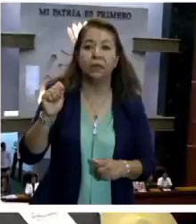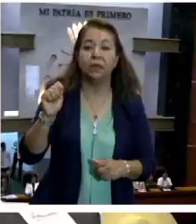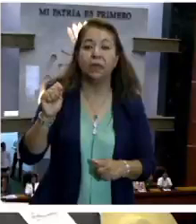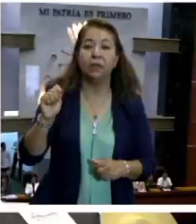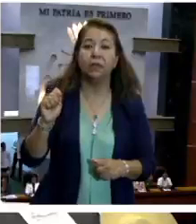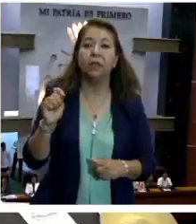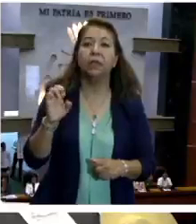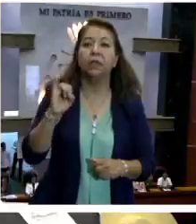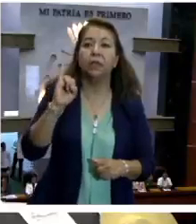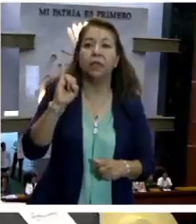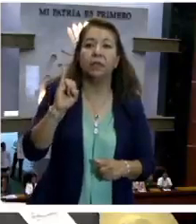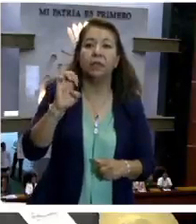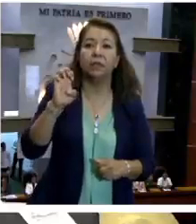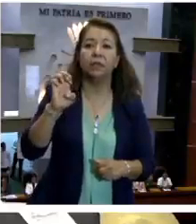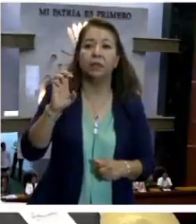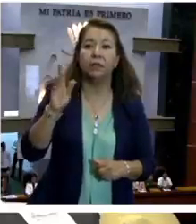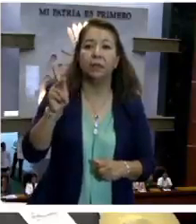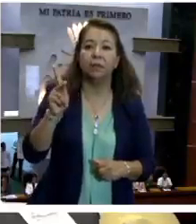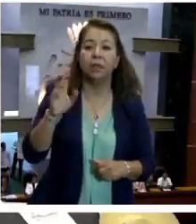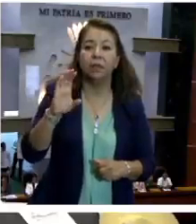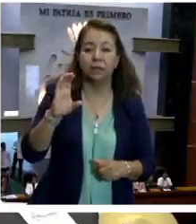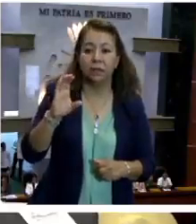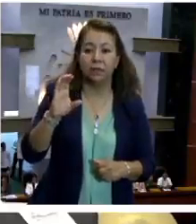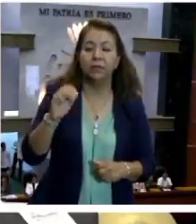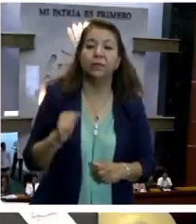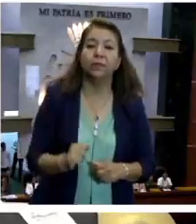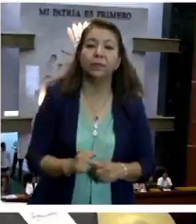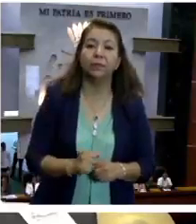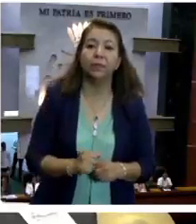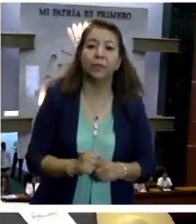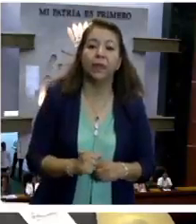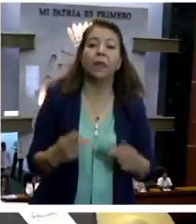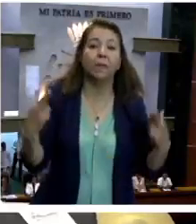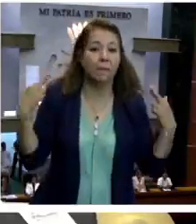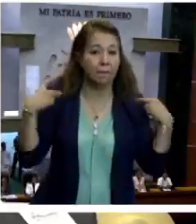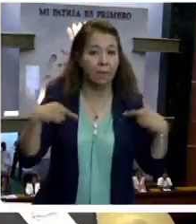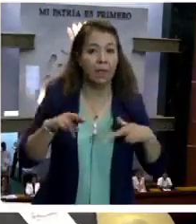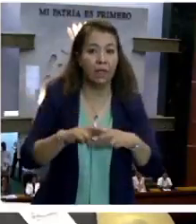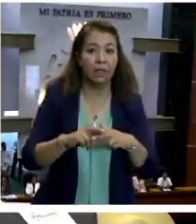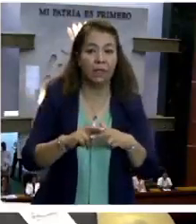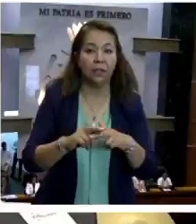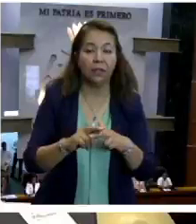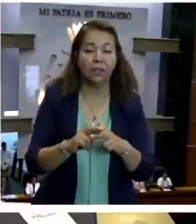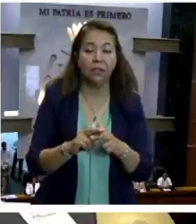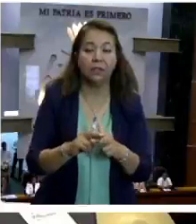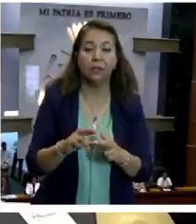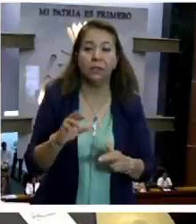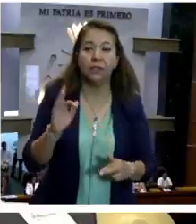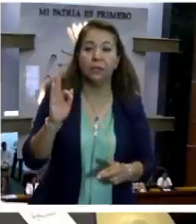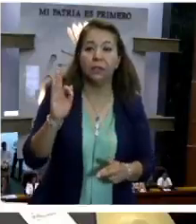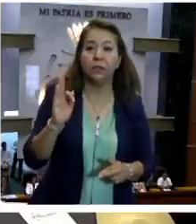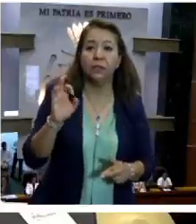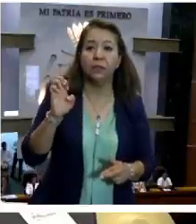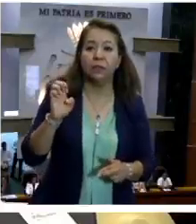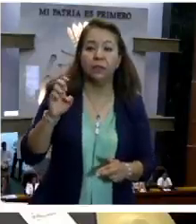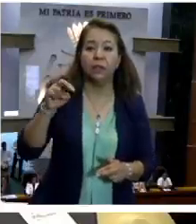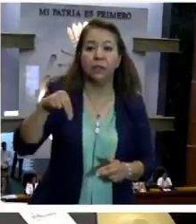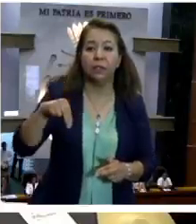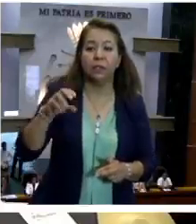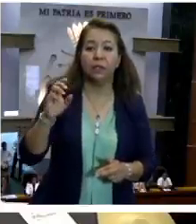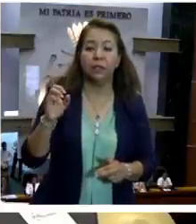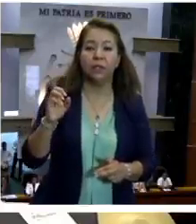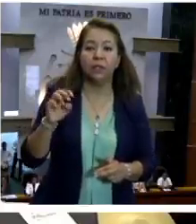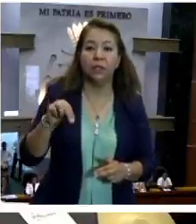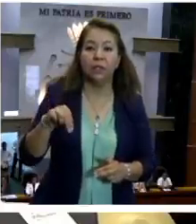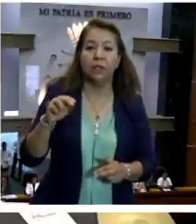del Estado de Guerrero. Al maestro Fernando Esteban Ramírez, segundo visitador general de la Comisión de los